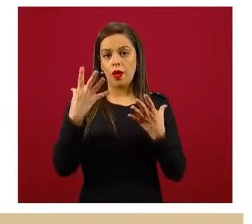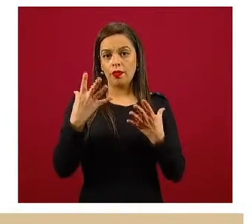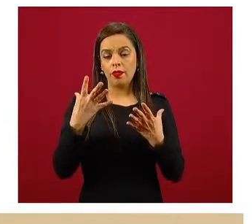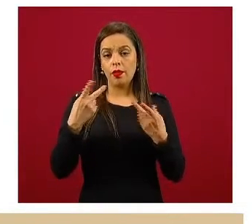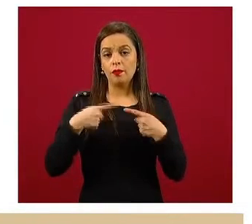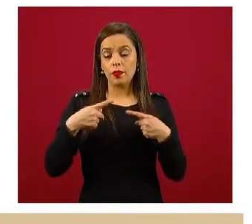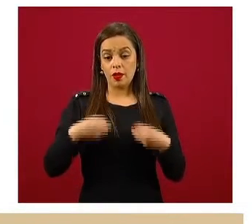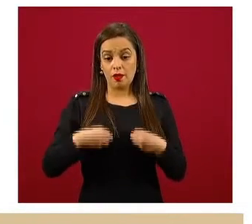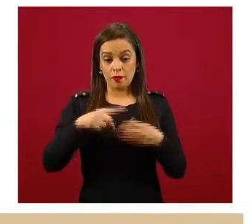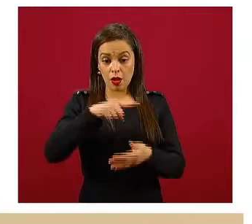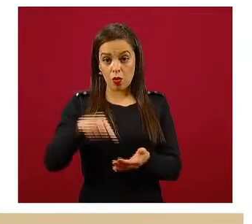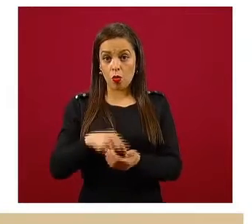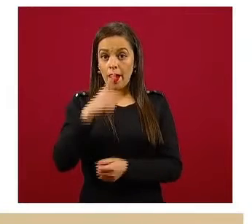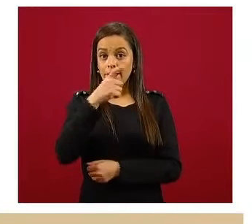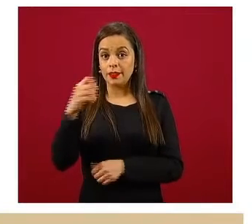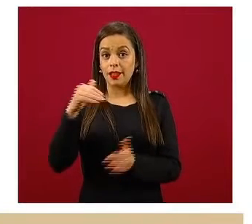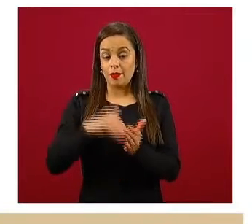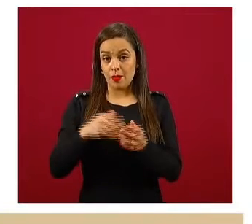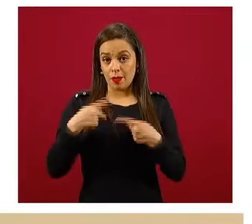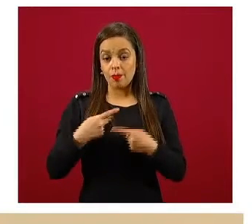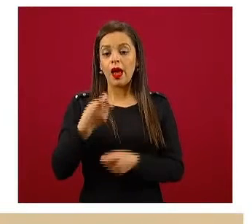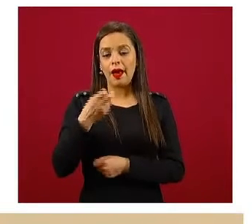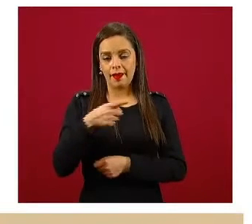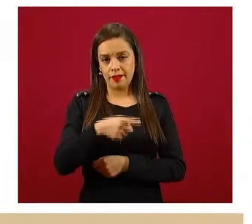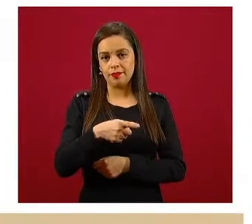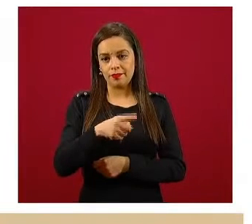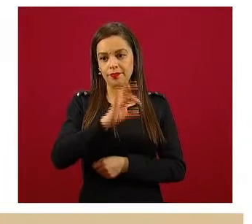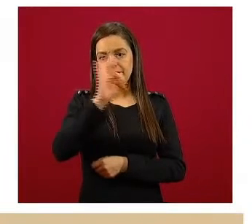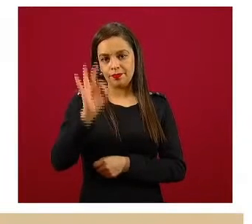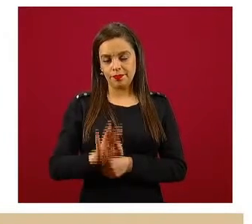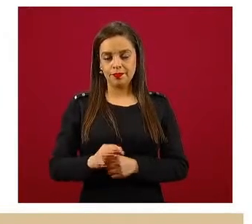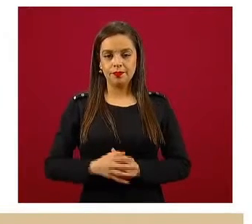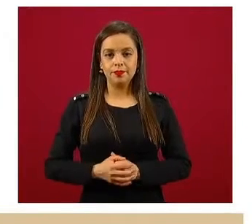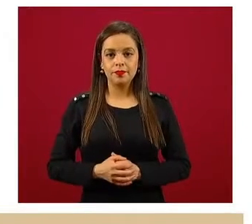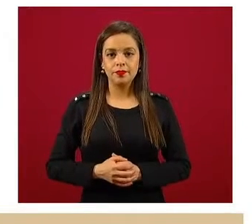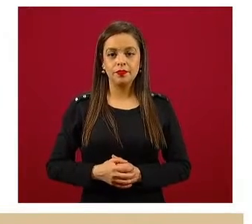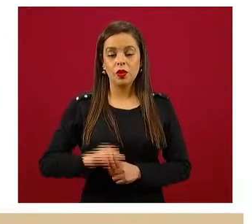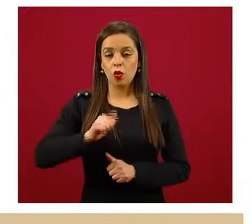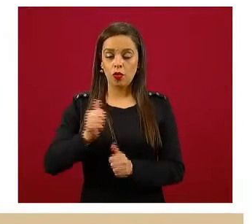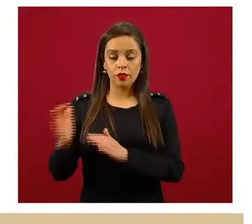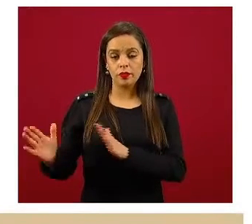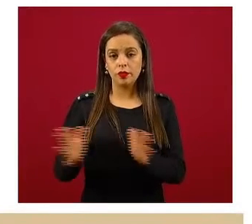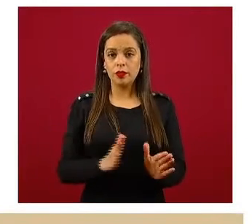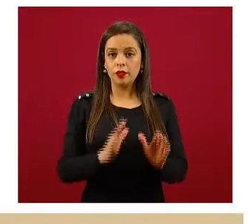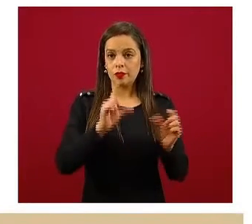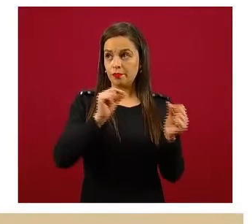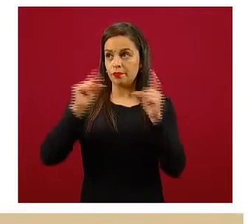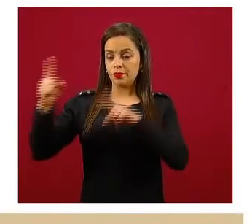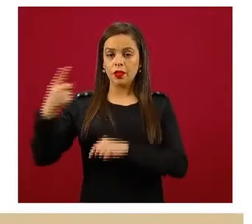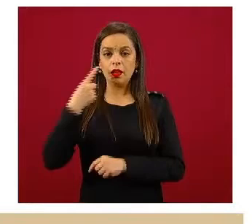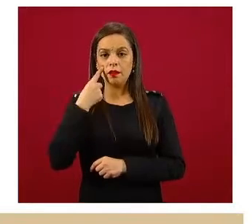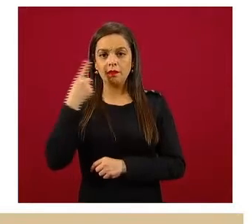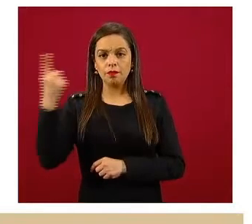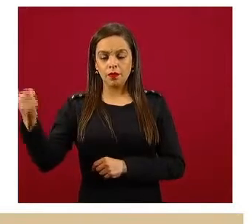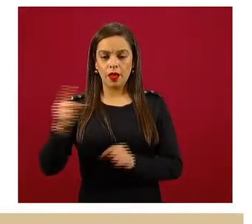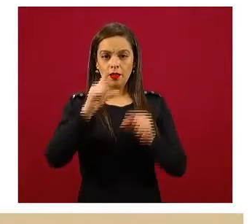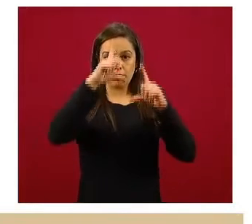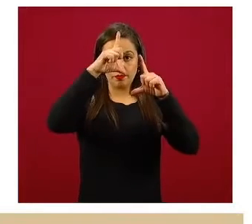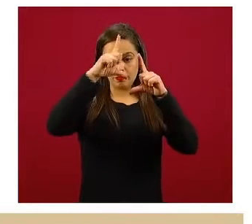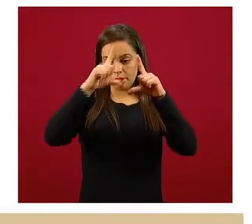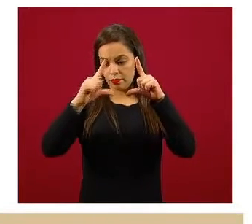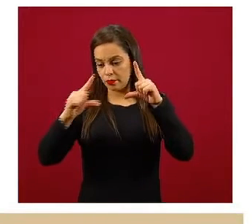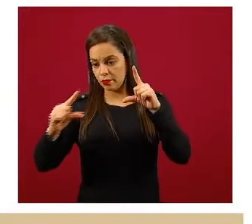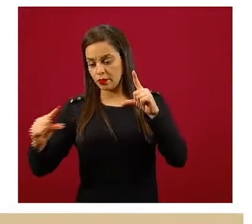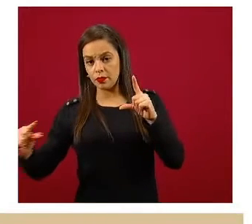100,000 habitantes, eso es lo que vamos hasta el momento. En la siguiente diapositiva, solo una distribución de manera descendente. Pueden